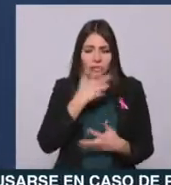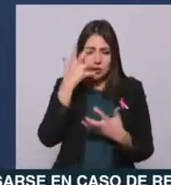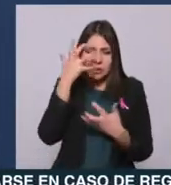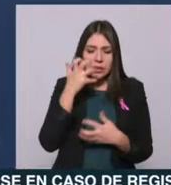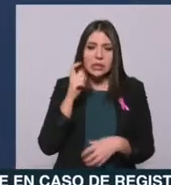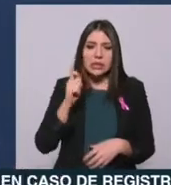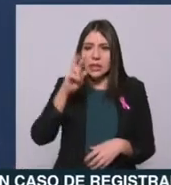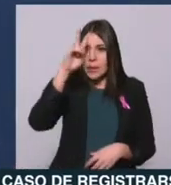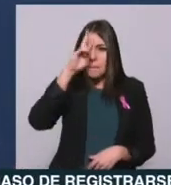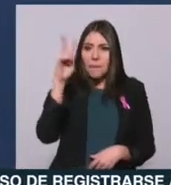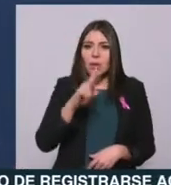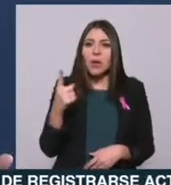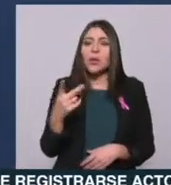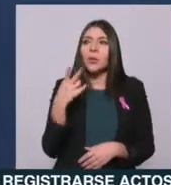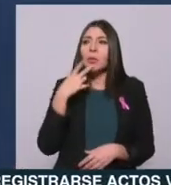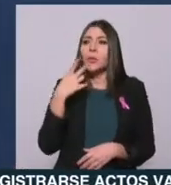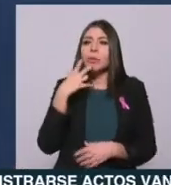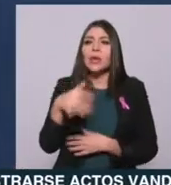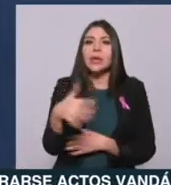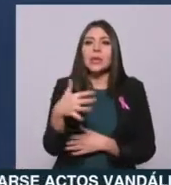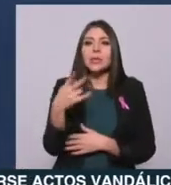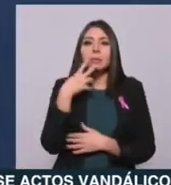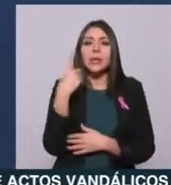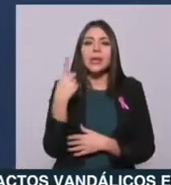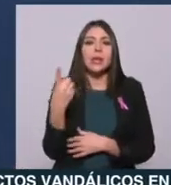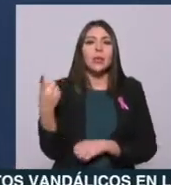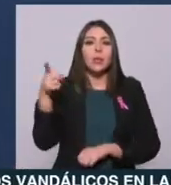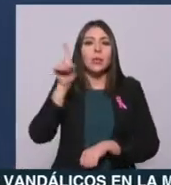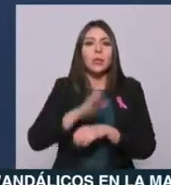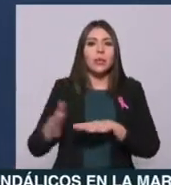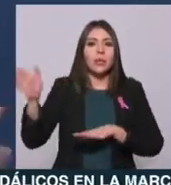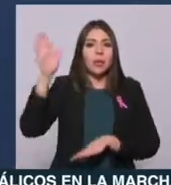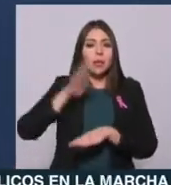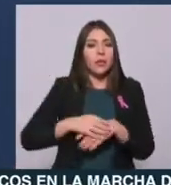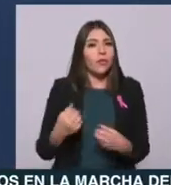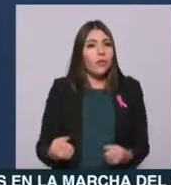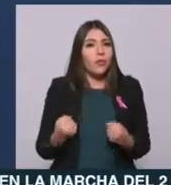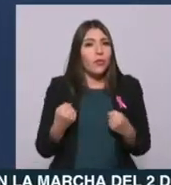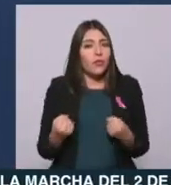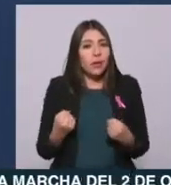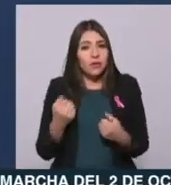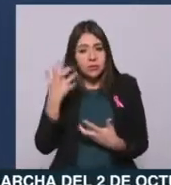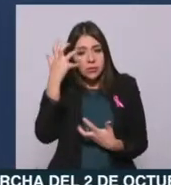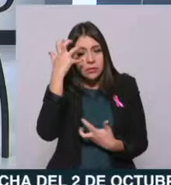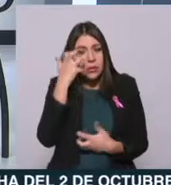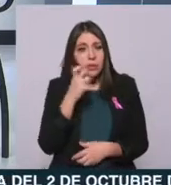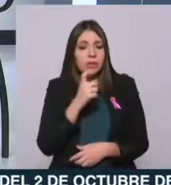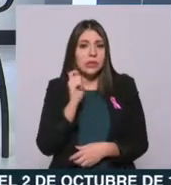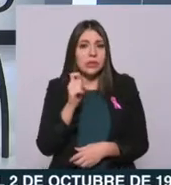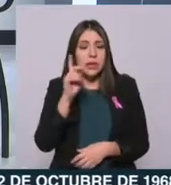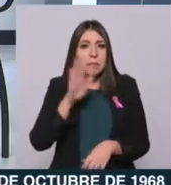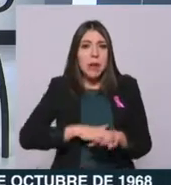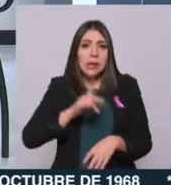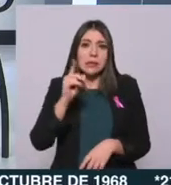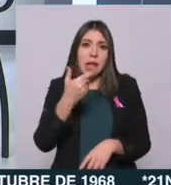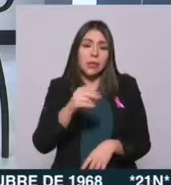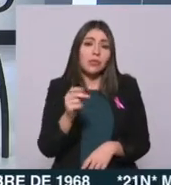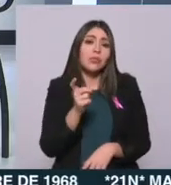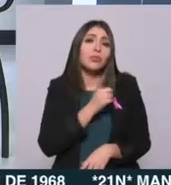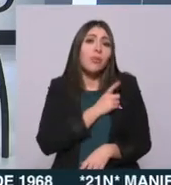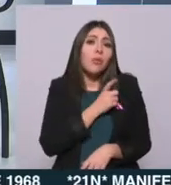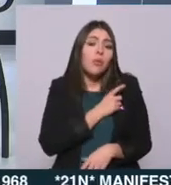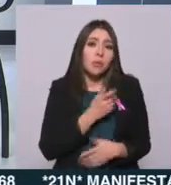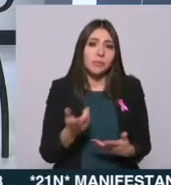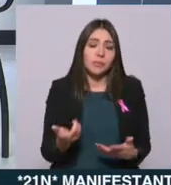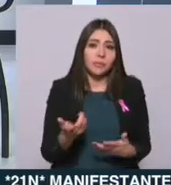al día. De plano. Súper dañina la soledad. La soledad, ¿no? ¿Y qué lugares, Concha, pues son adecuados para que las